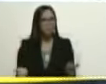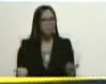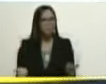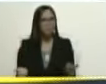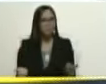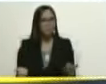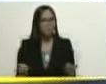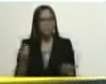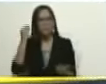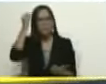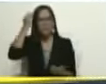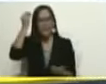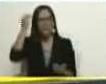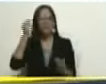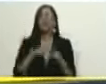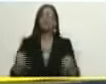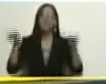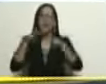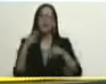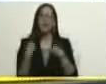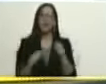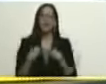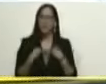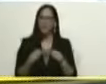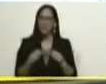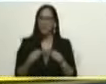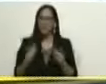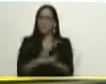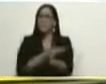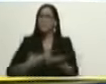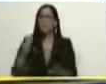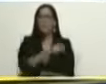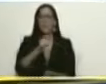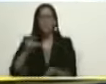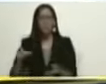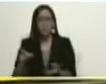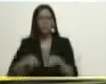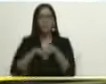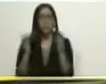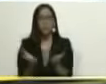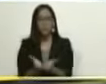Creo que es válida la preocupación de millones de seres humanos sobre el planeta